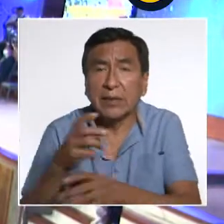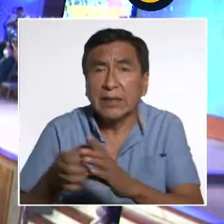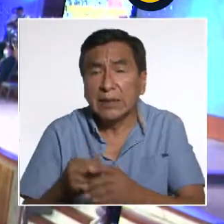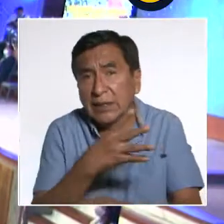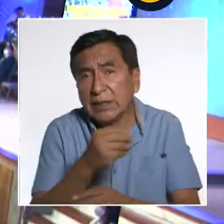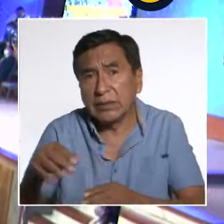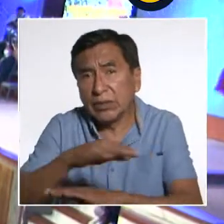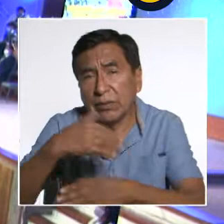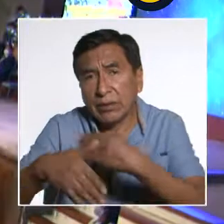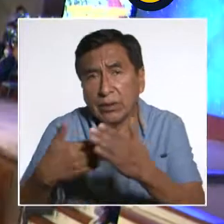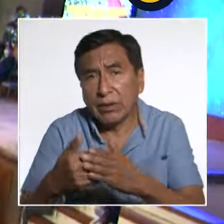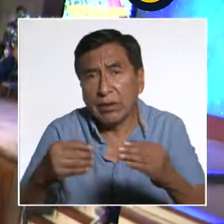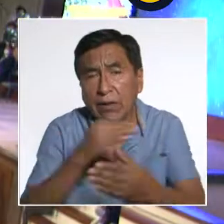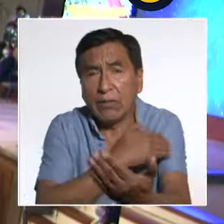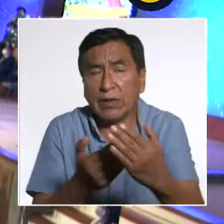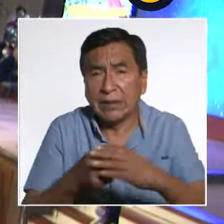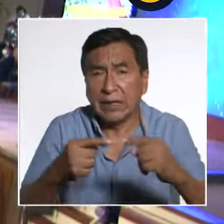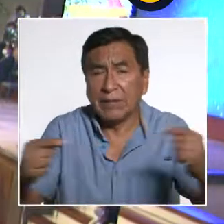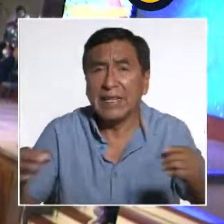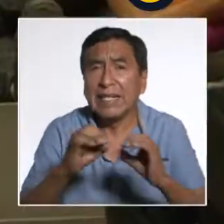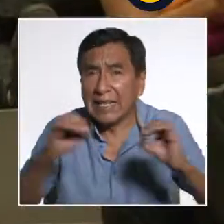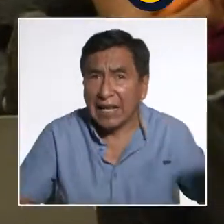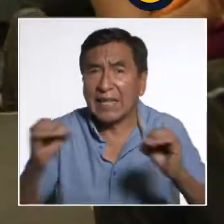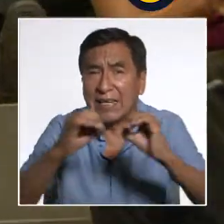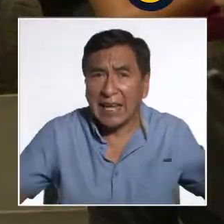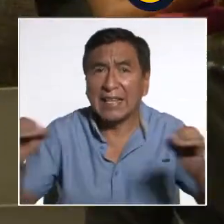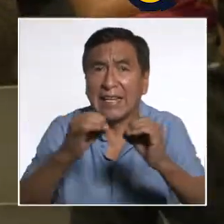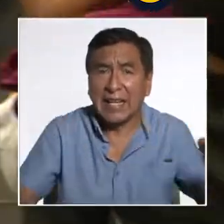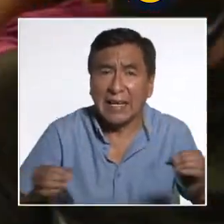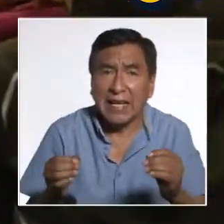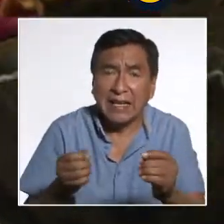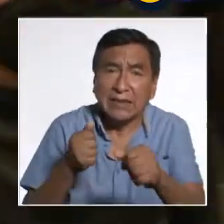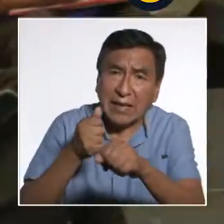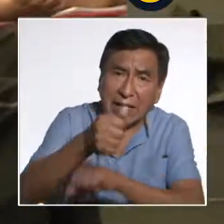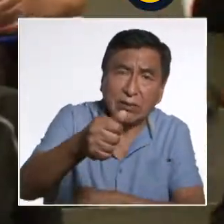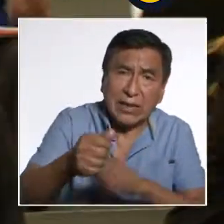enemigo, y nada, nada, nada os dañará.